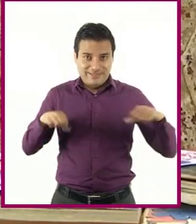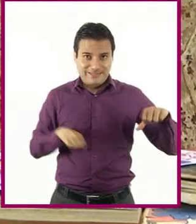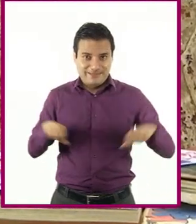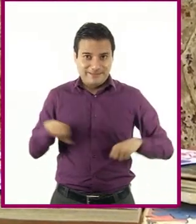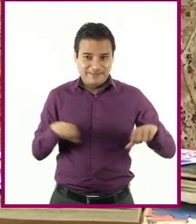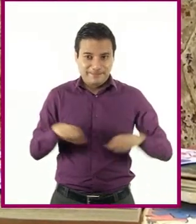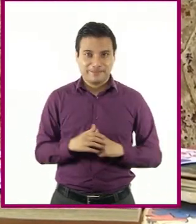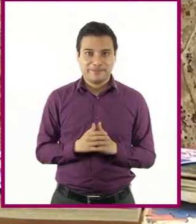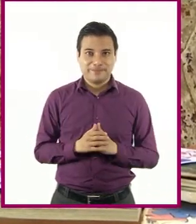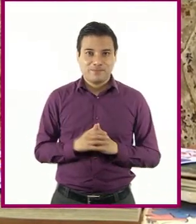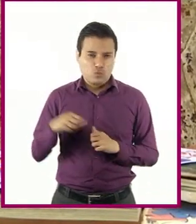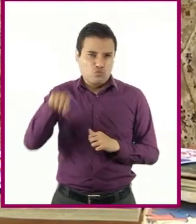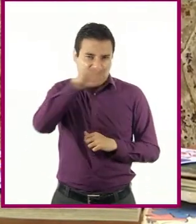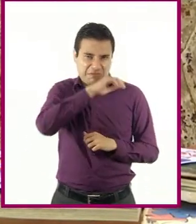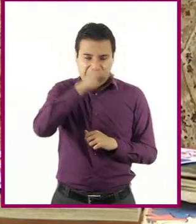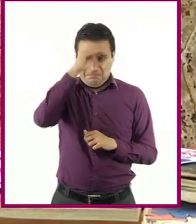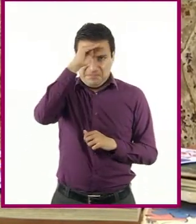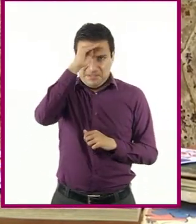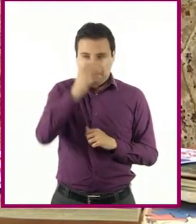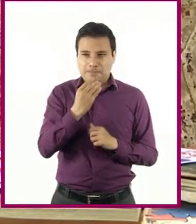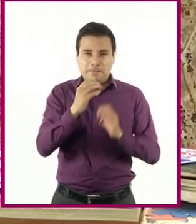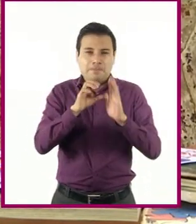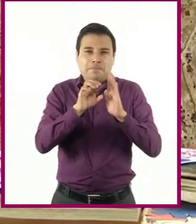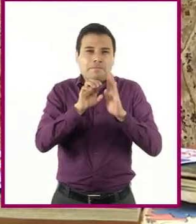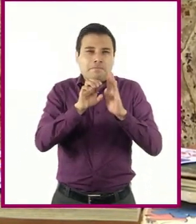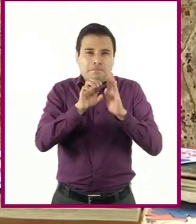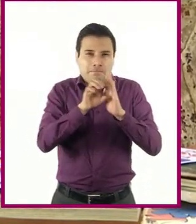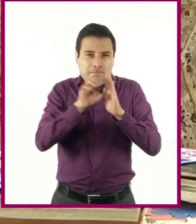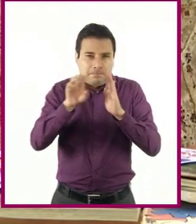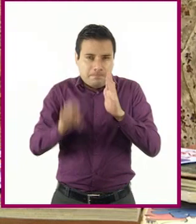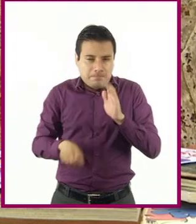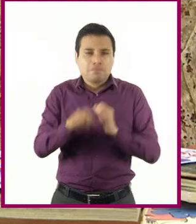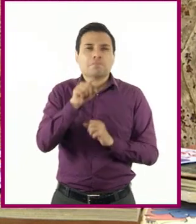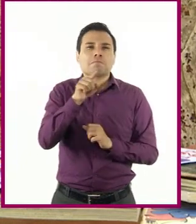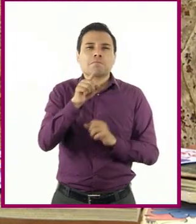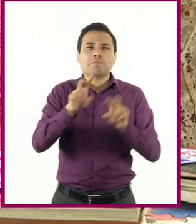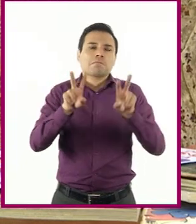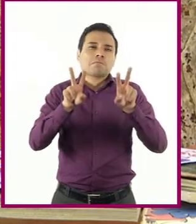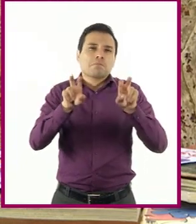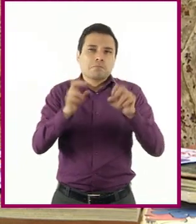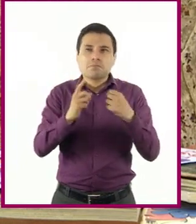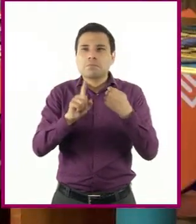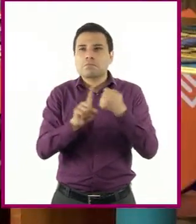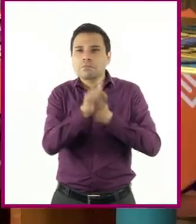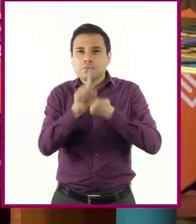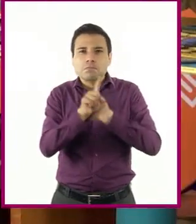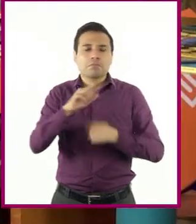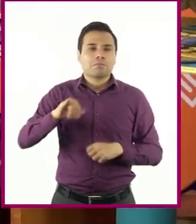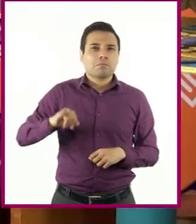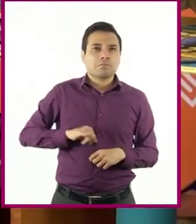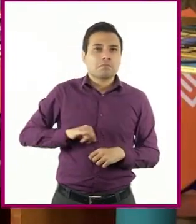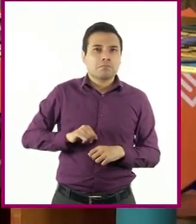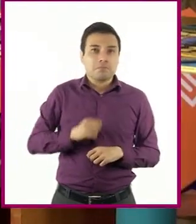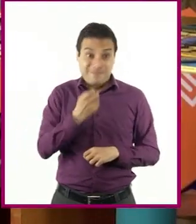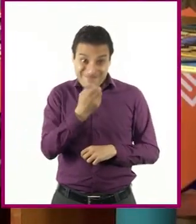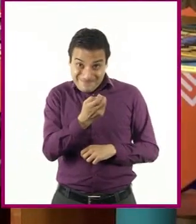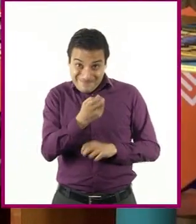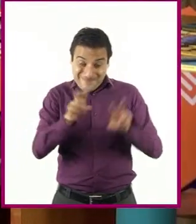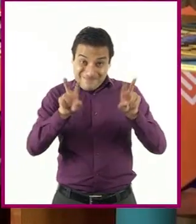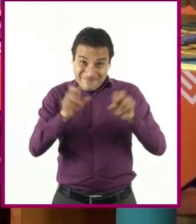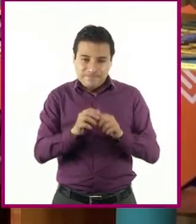reto. Piensen en una situación o problema de su interés y hagan su propia historieta.